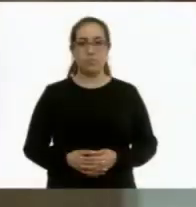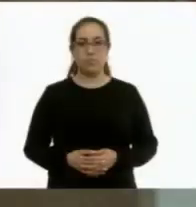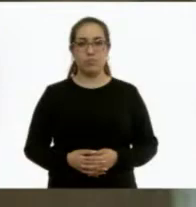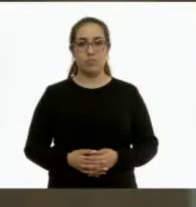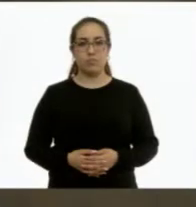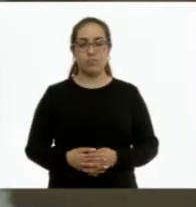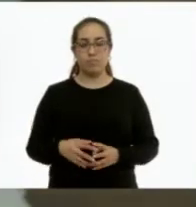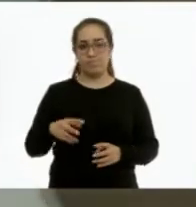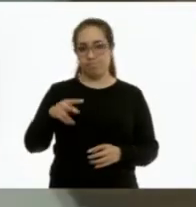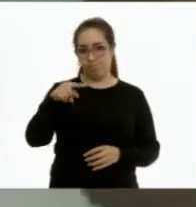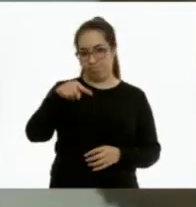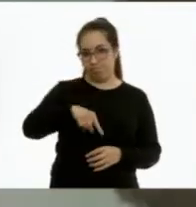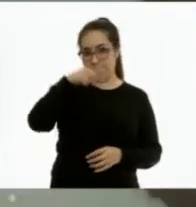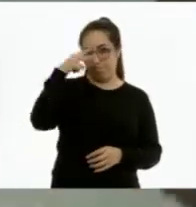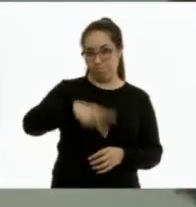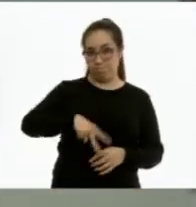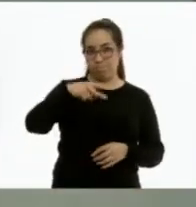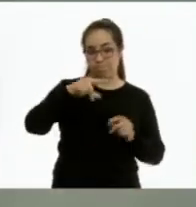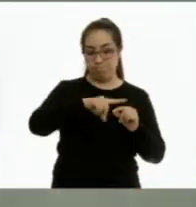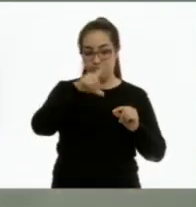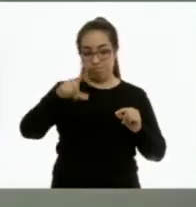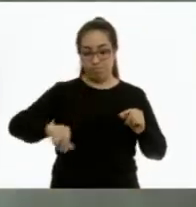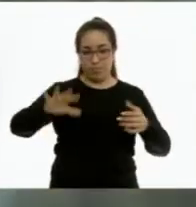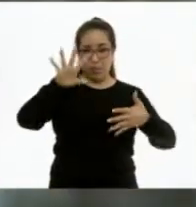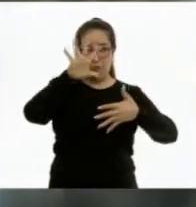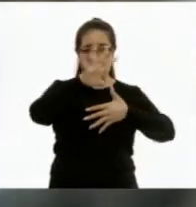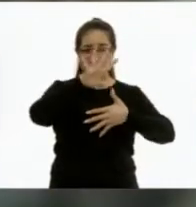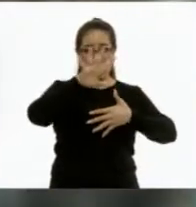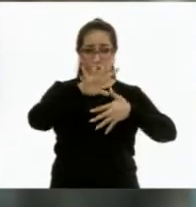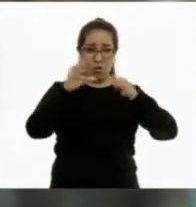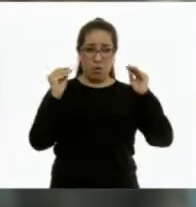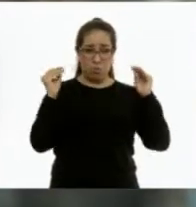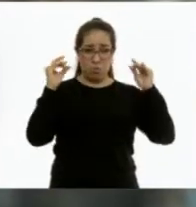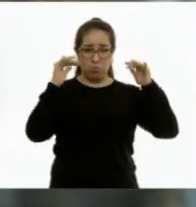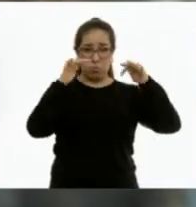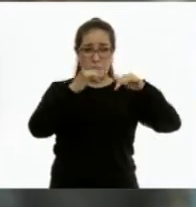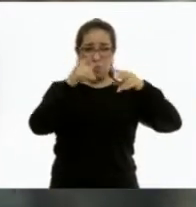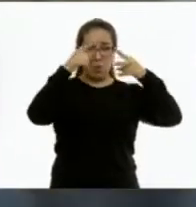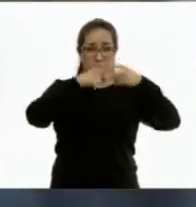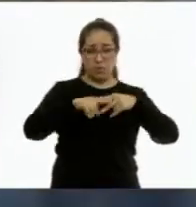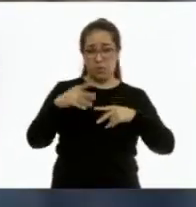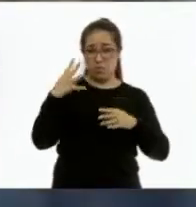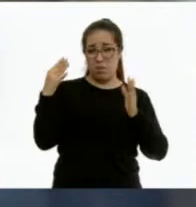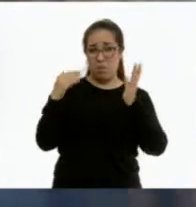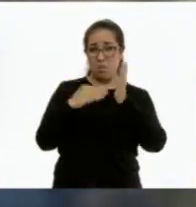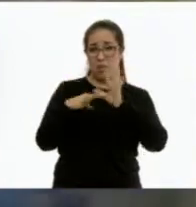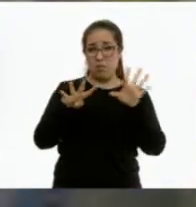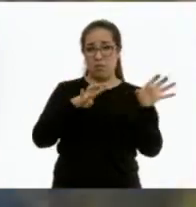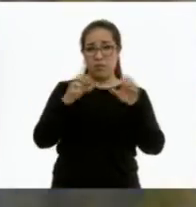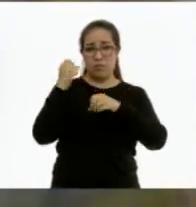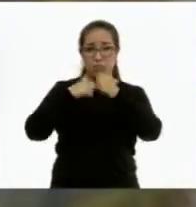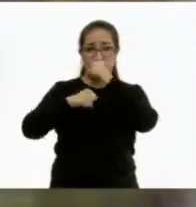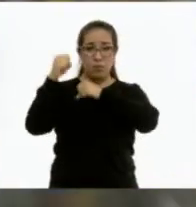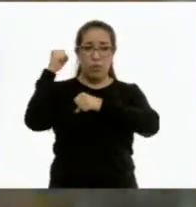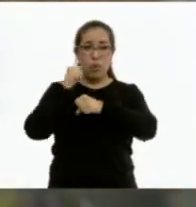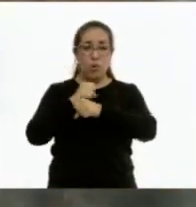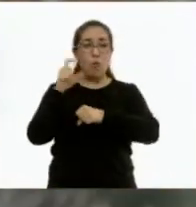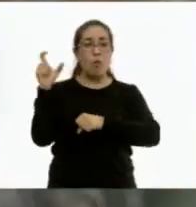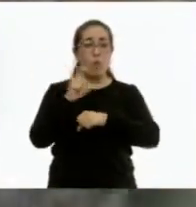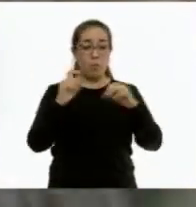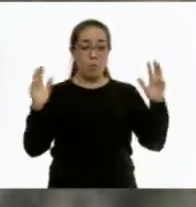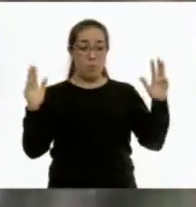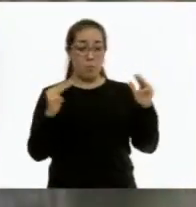El poblamiento de América comenzó hace unos 490.000 años, cuando el descenso de las mares, producto de la era